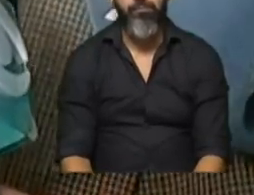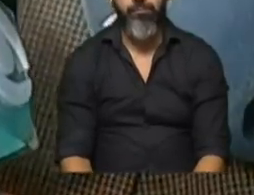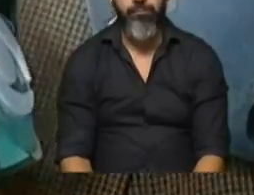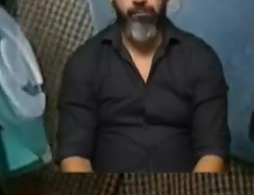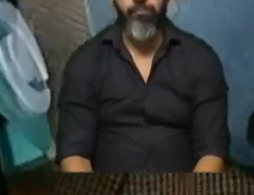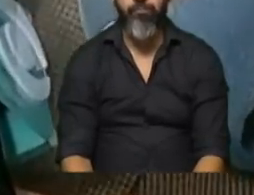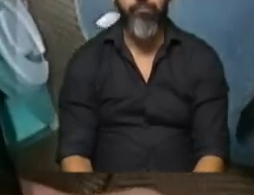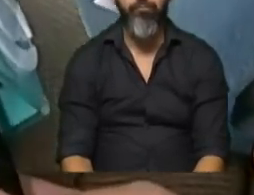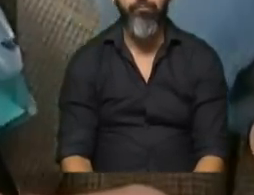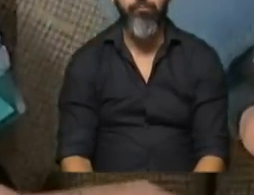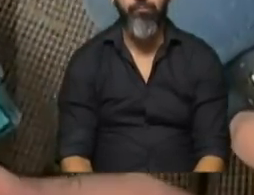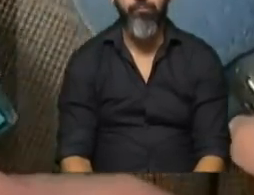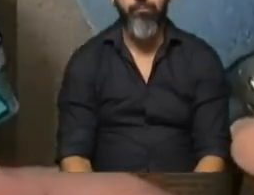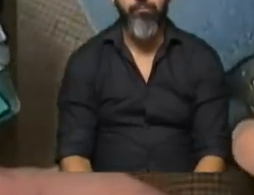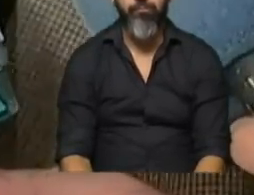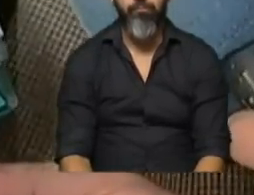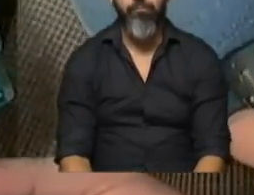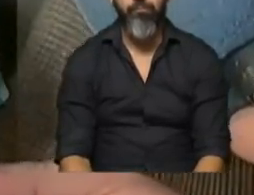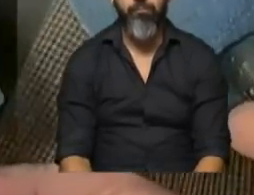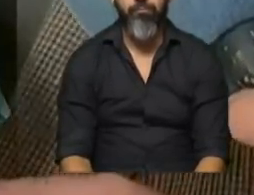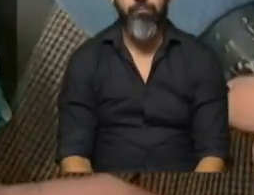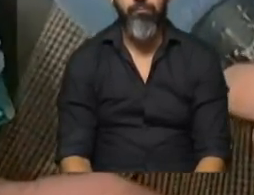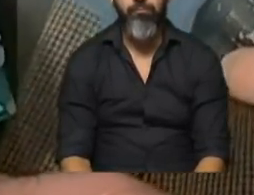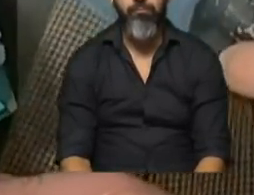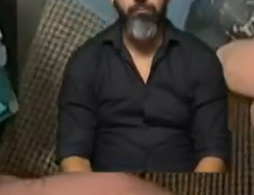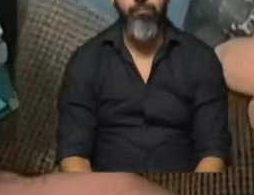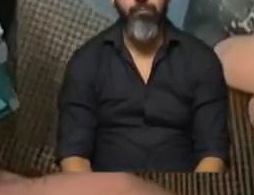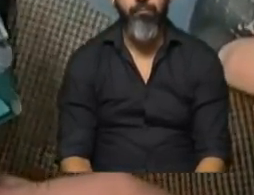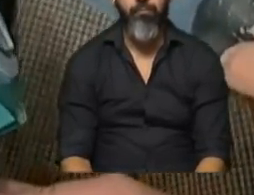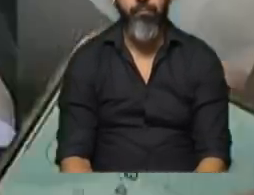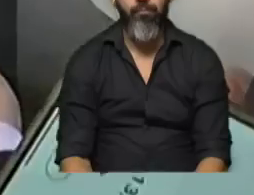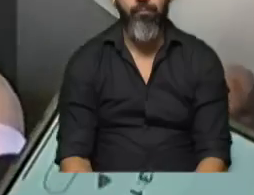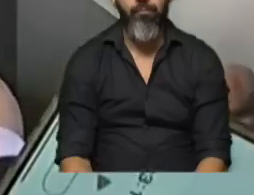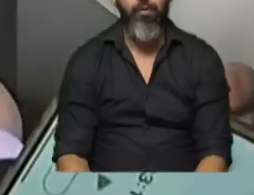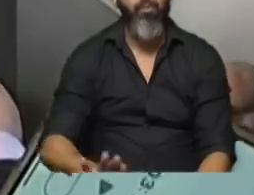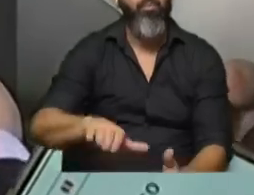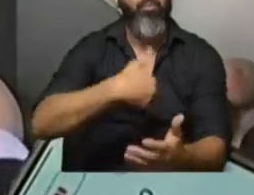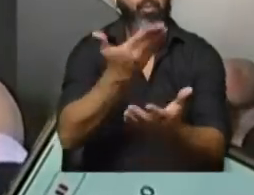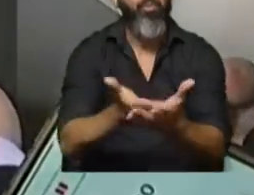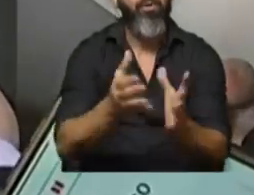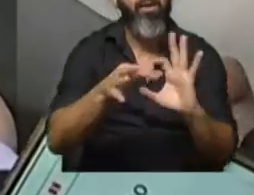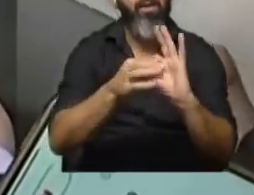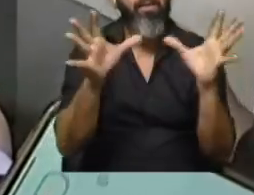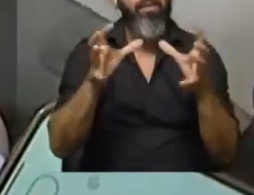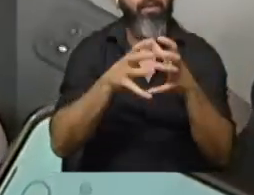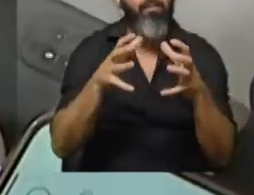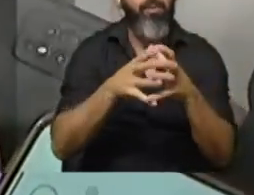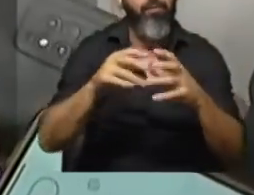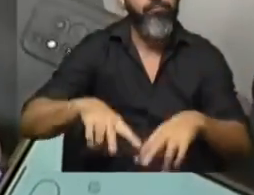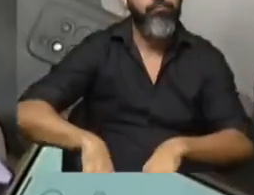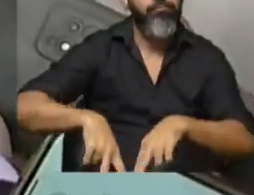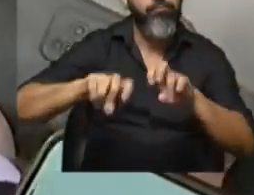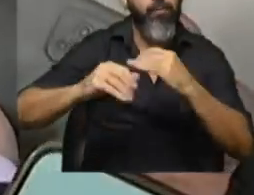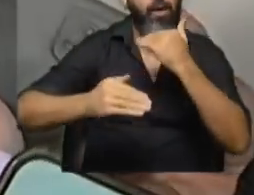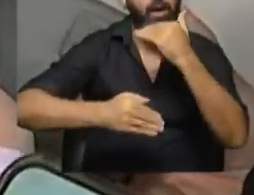Lucas bienvenido adelante o al mediodía exactamente rocinante un planteo del partido independiente de analizar